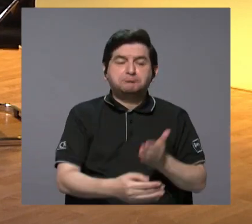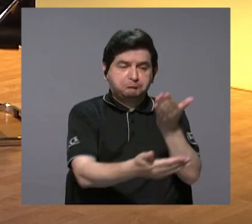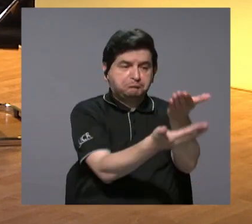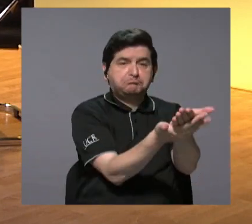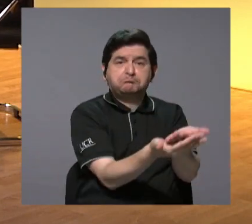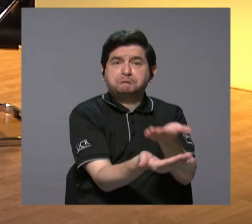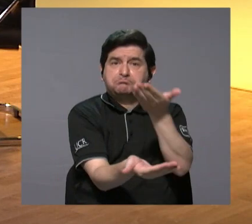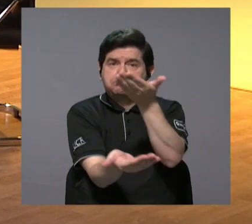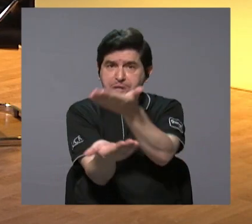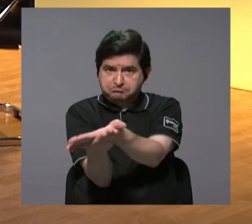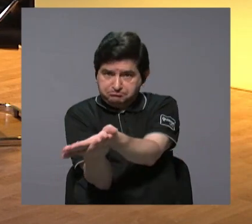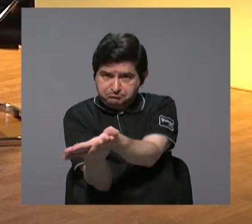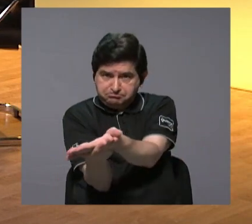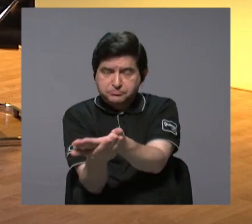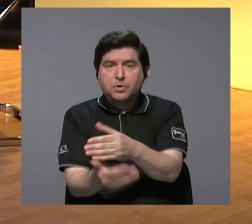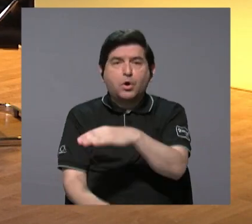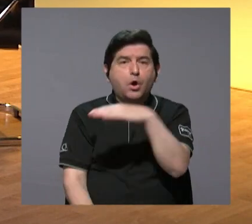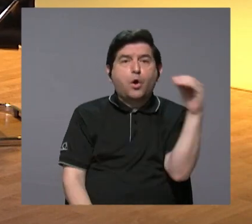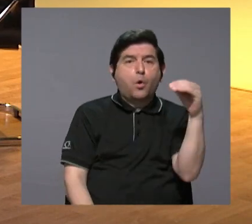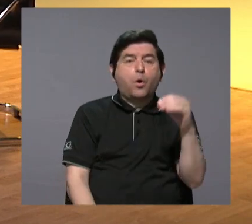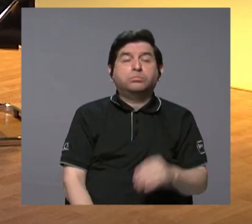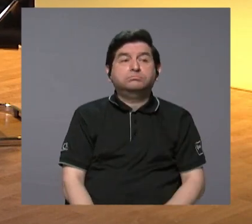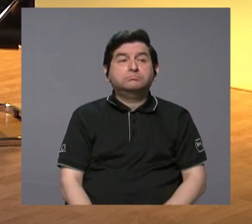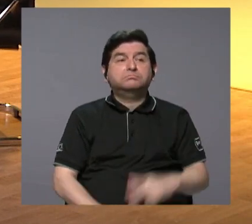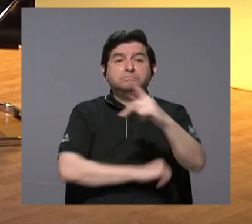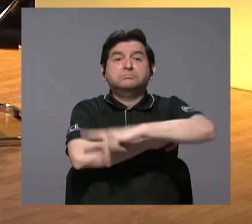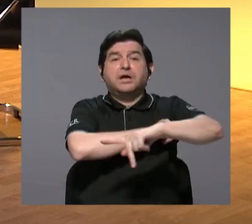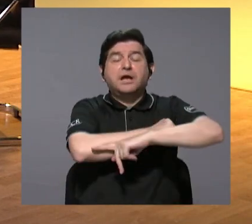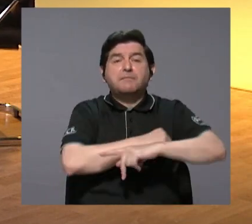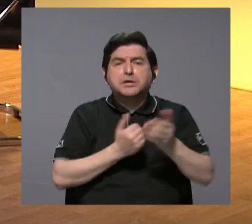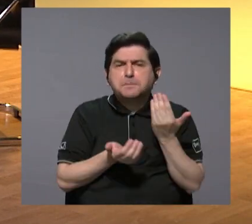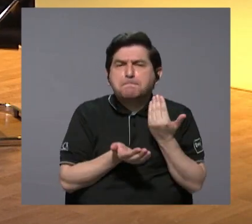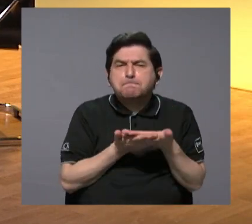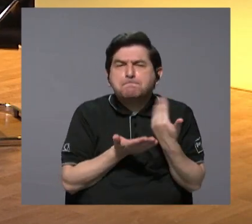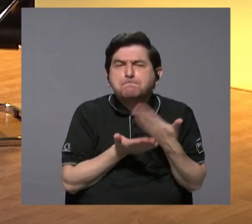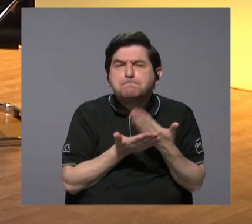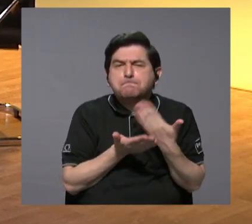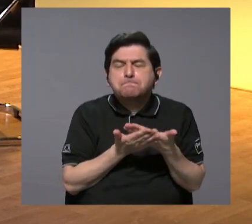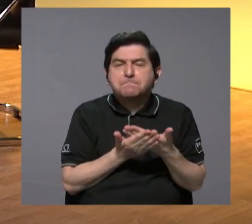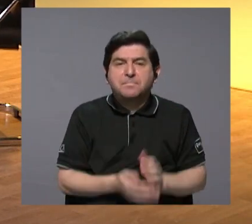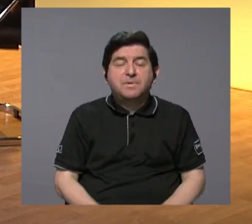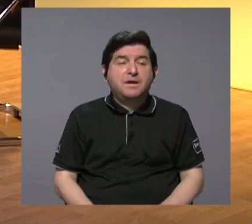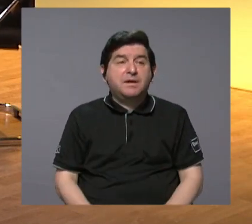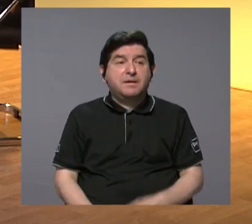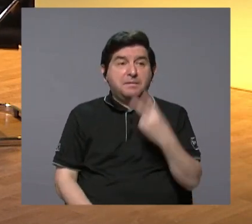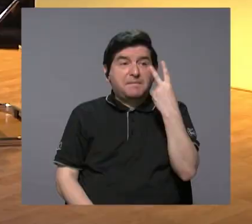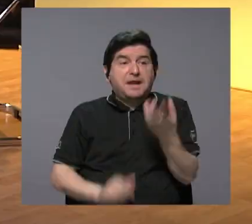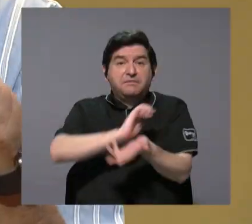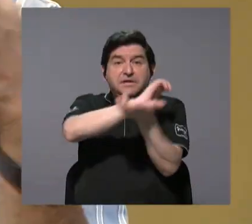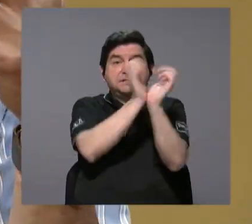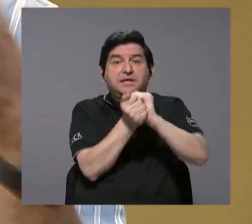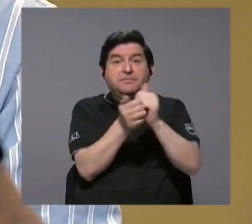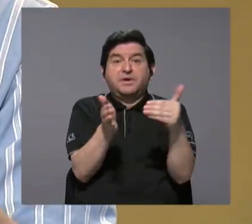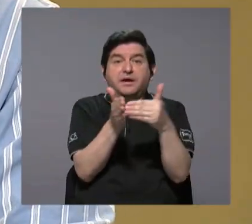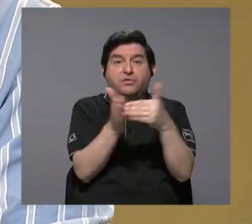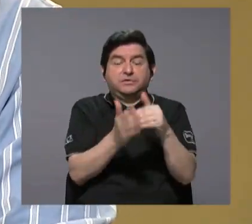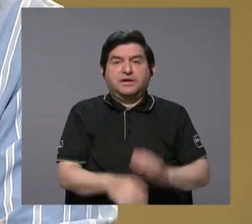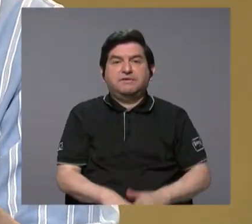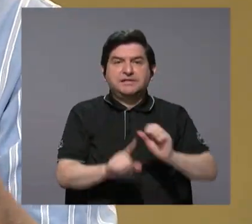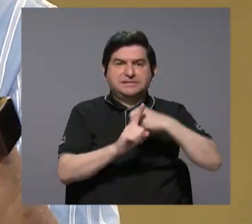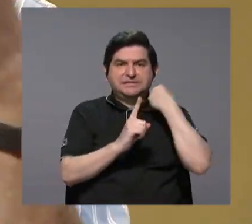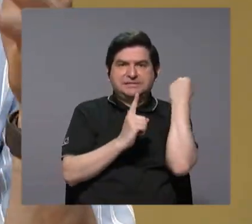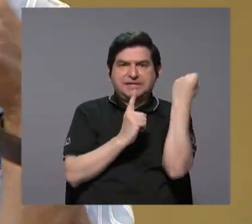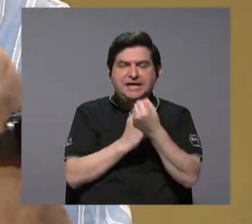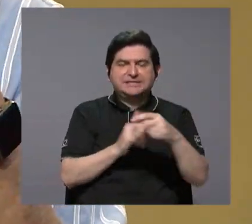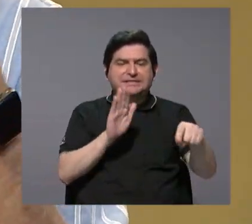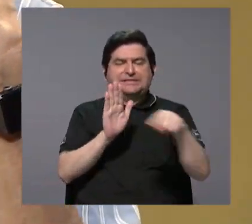proponer e incluso probar en el país para ver si podemos darle vuelta a esa